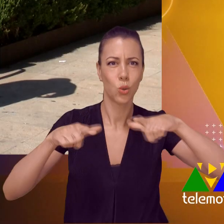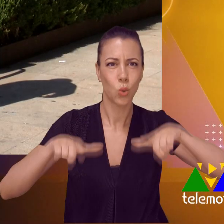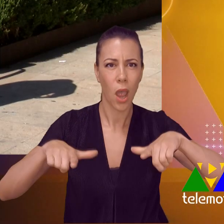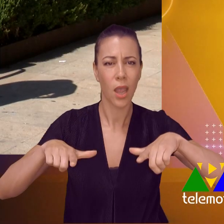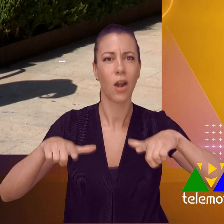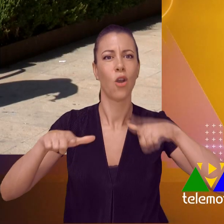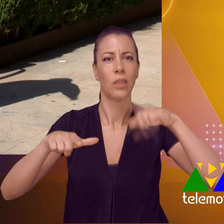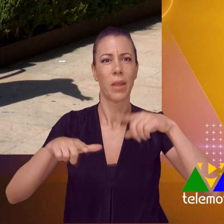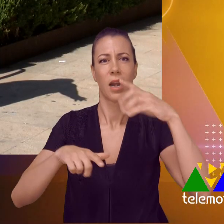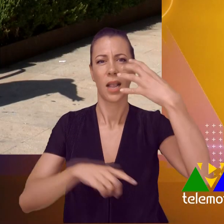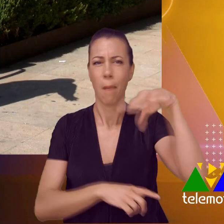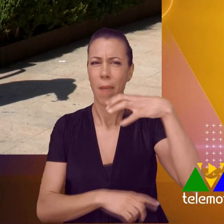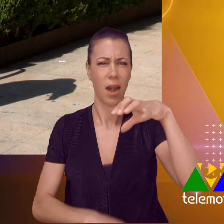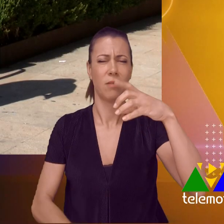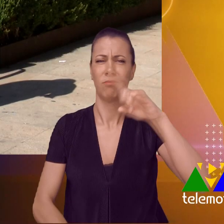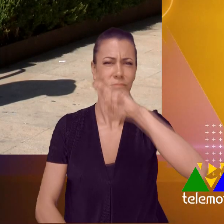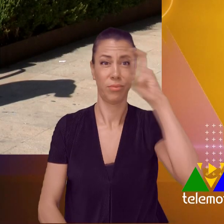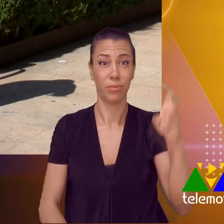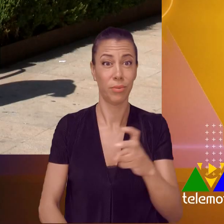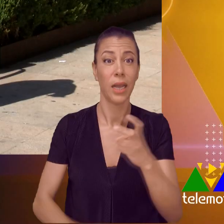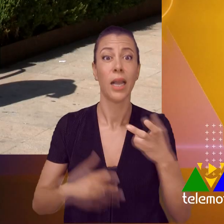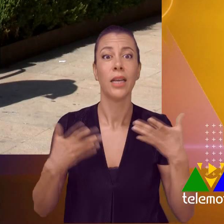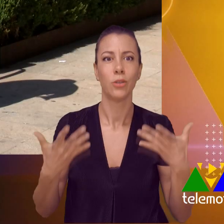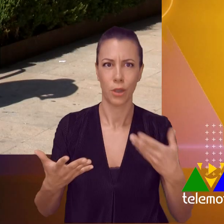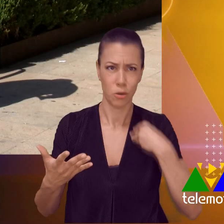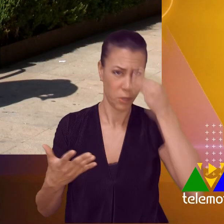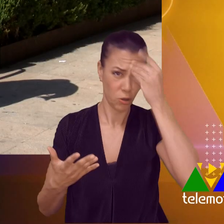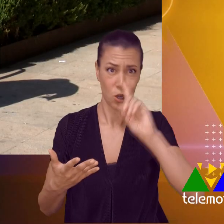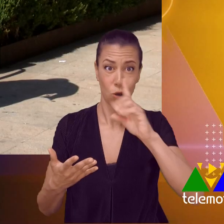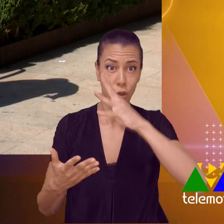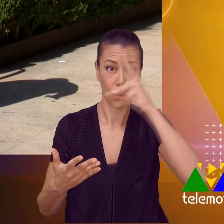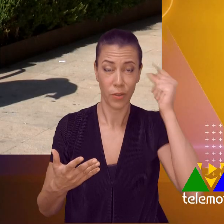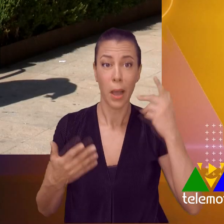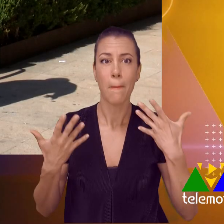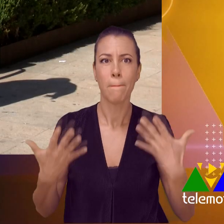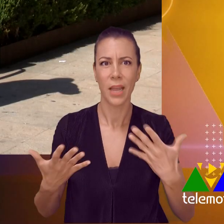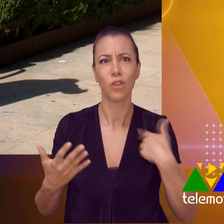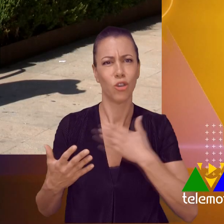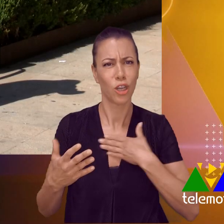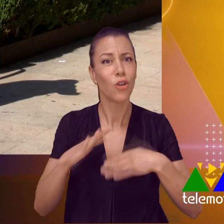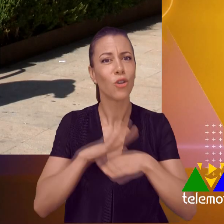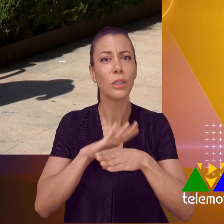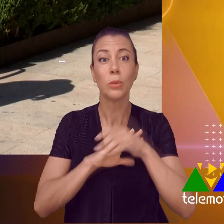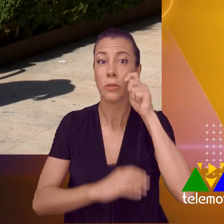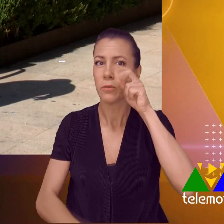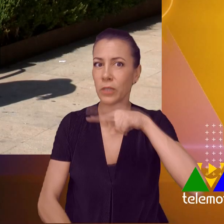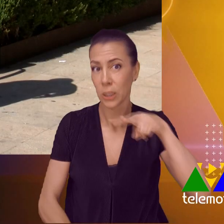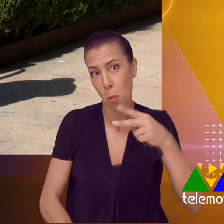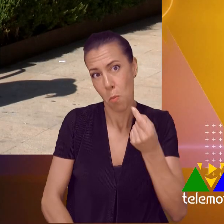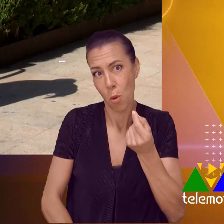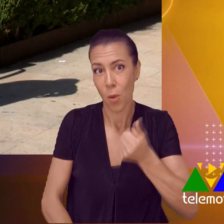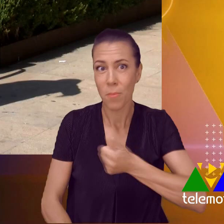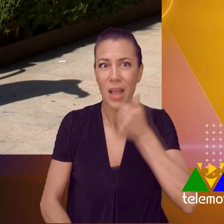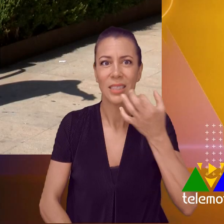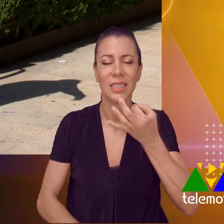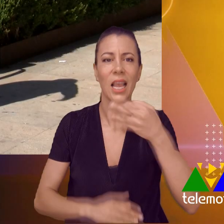el campanario, etcétera, etcétera. Así que yo creo que no se nos olvida nada. Simplemente nos queda visitar un poco, por decir de alguna forma, la